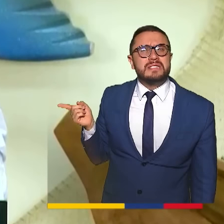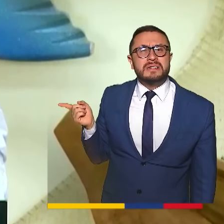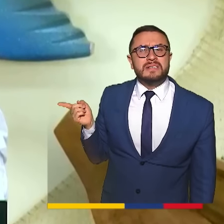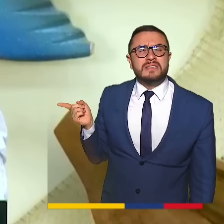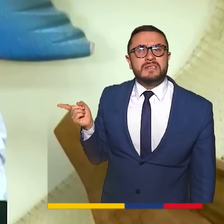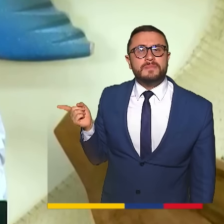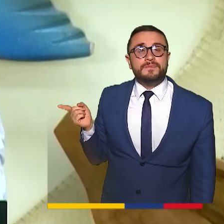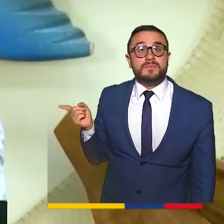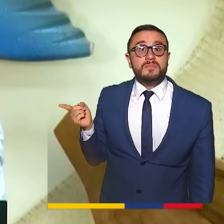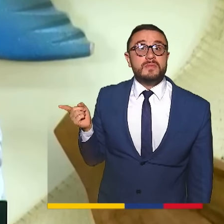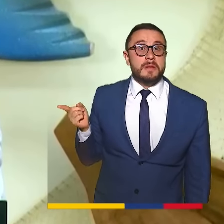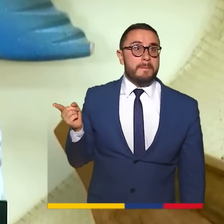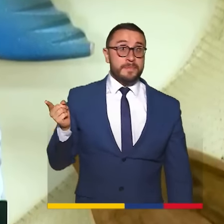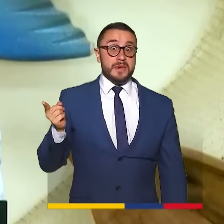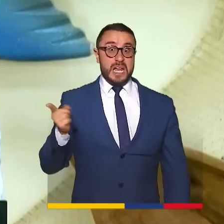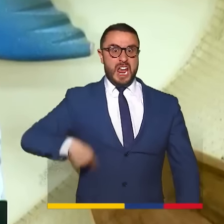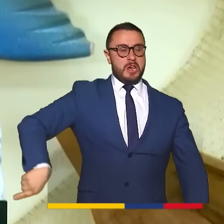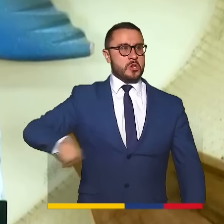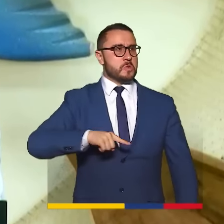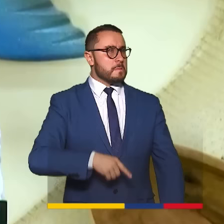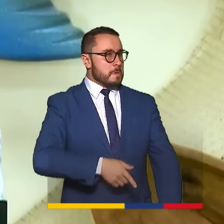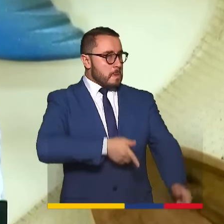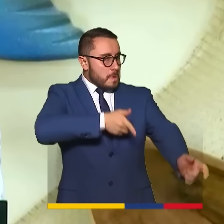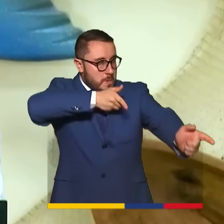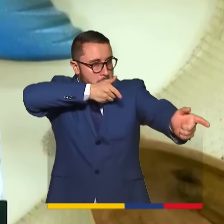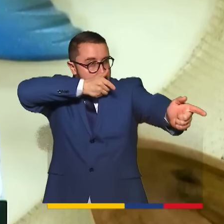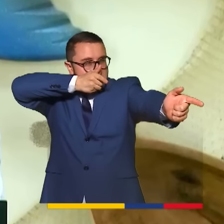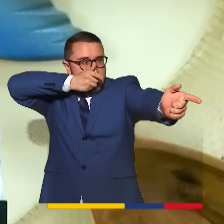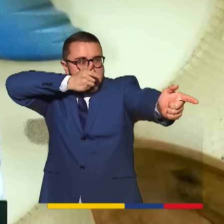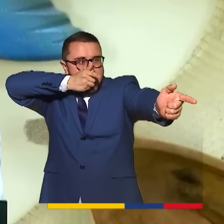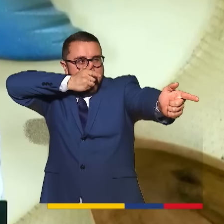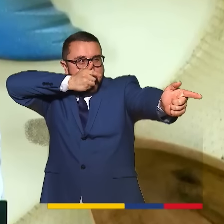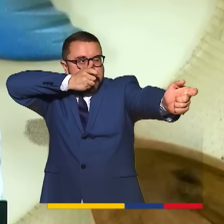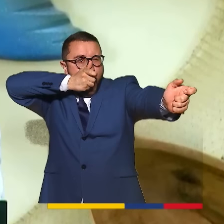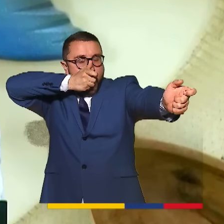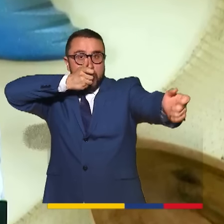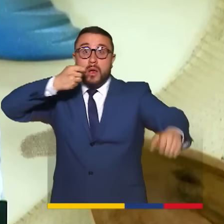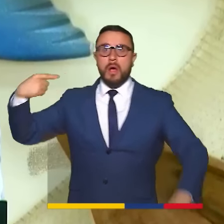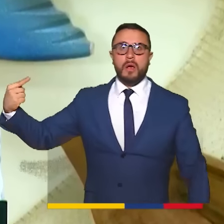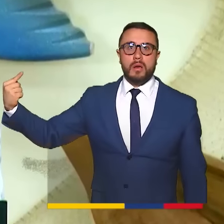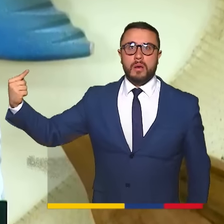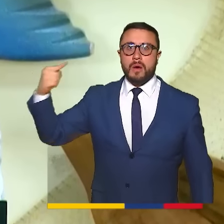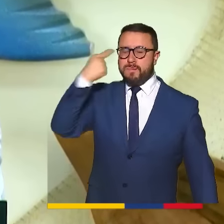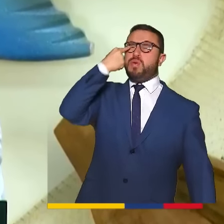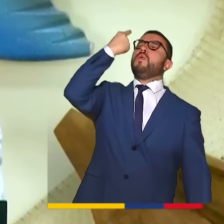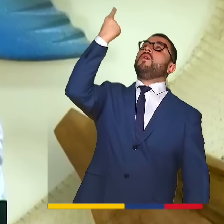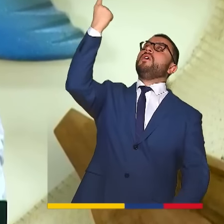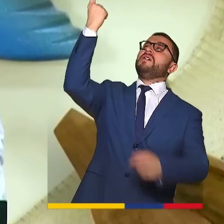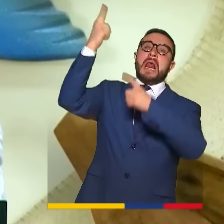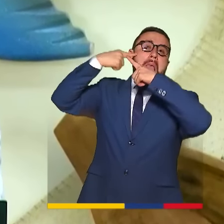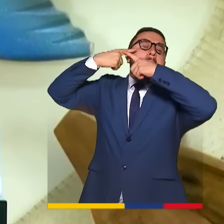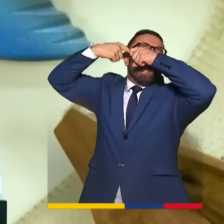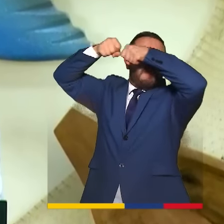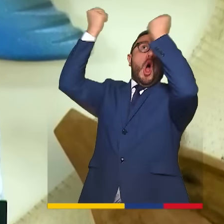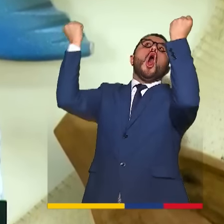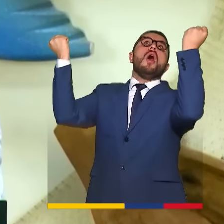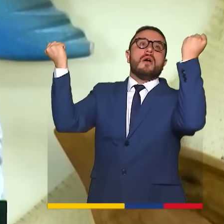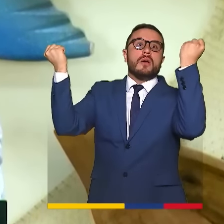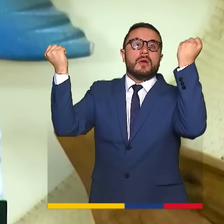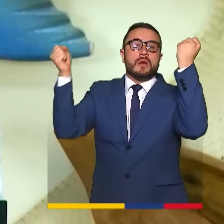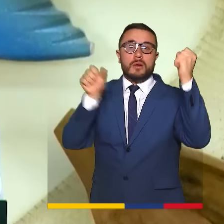sus ojos reventados porque les disparaban directo para ver que ningún otro joven,